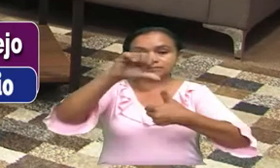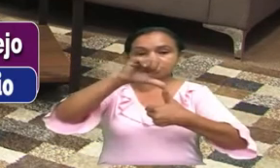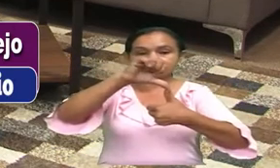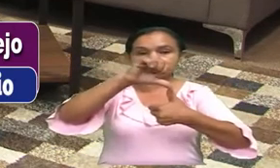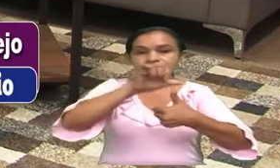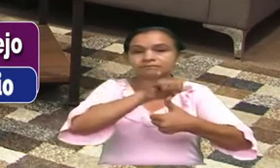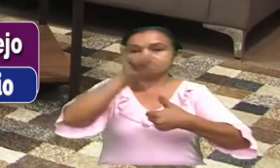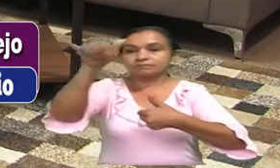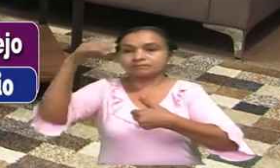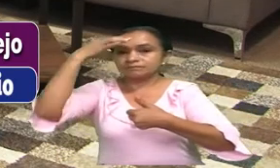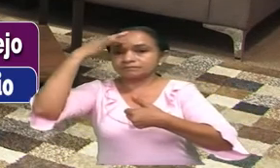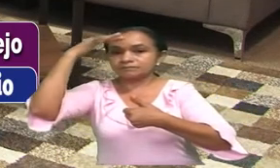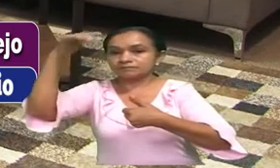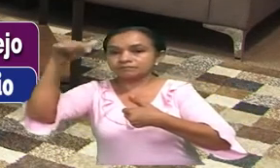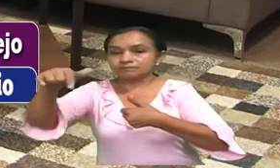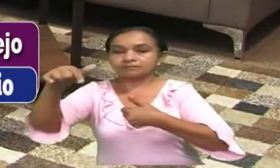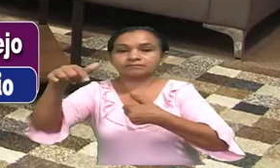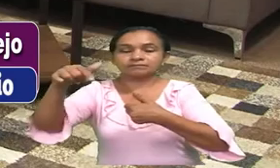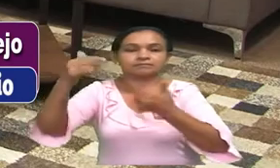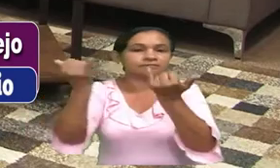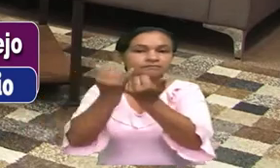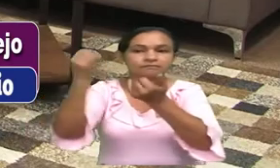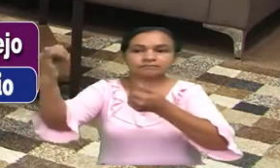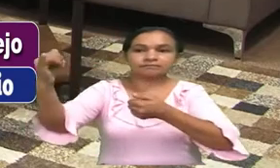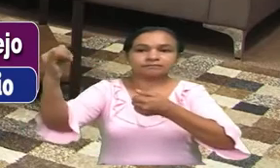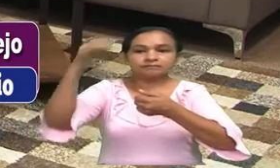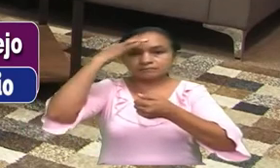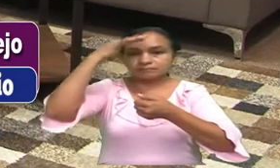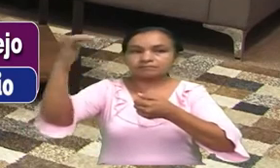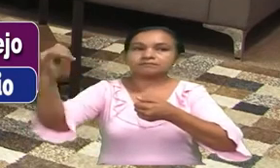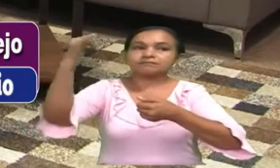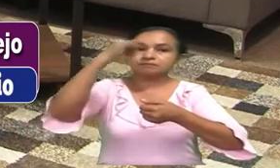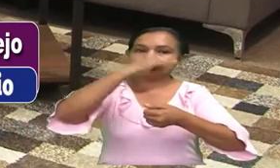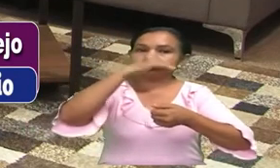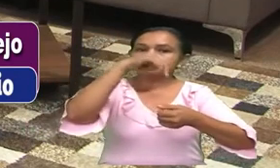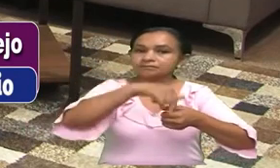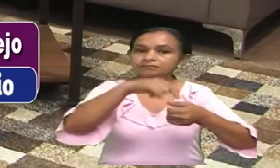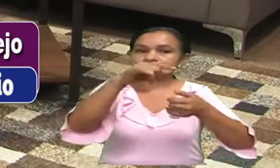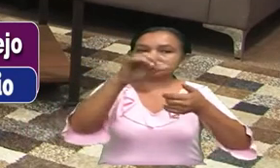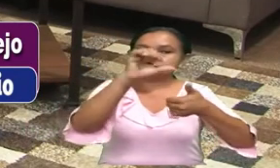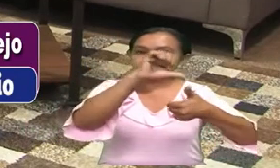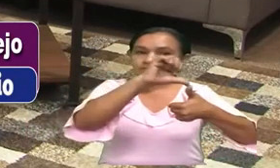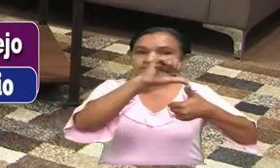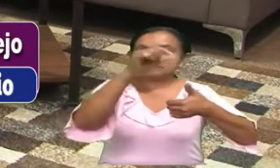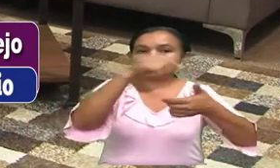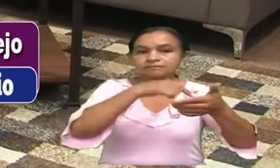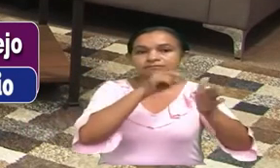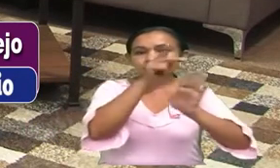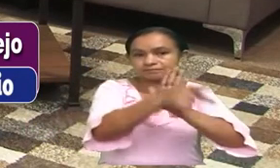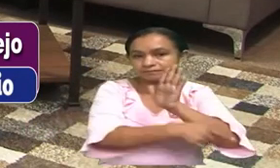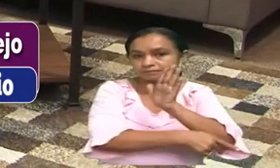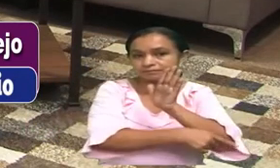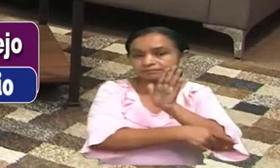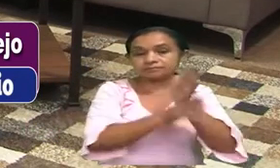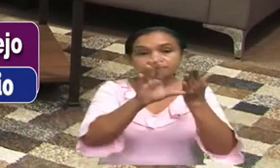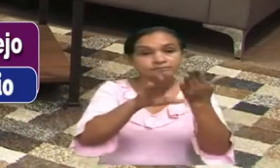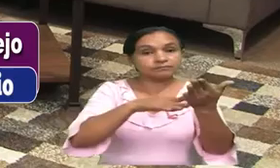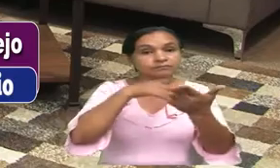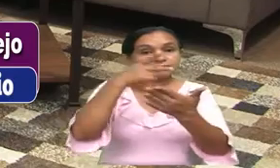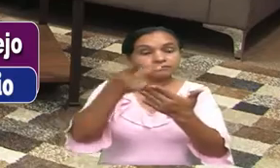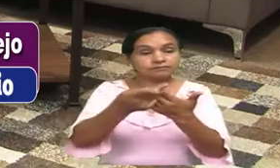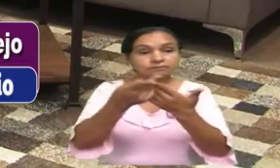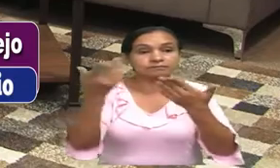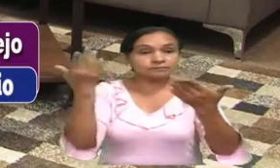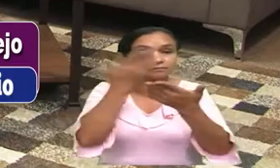centroamericanos hacia México, y también igual que vengan de México. En este sentido también hacemos un planteamiento que los programas de doctorado, sí,